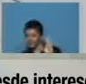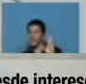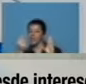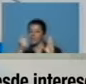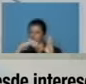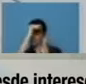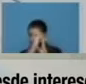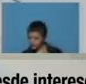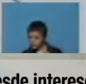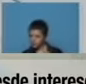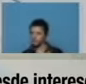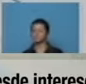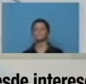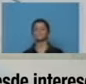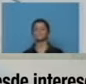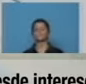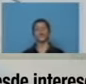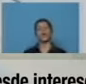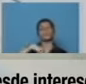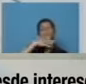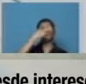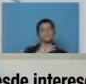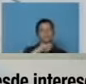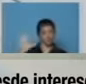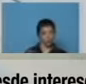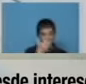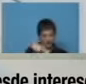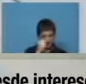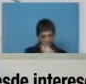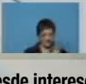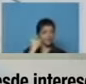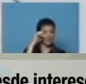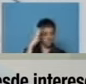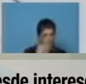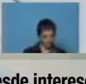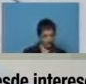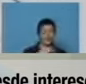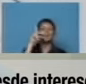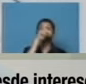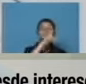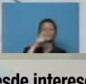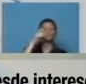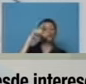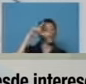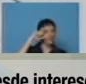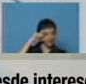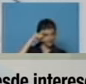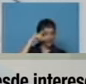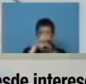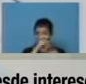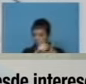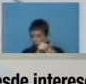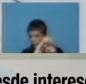Estado. Cuando se decidió la recuperación de YPF estaba prácticamente en $110 el Brent. Hoy está